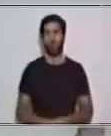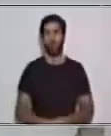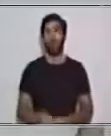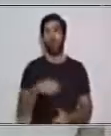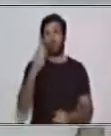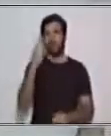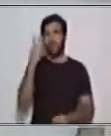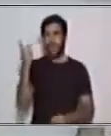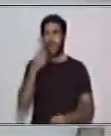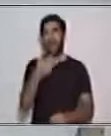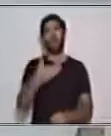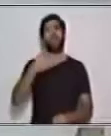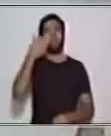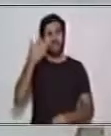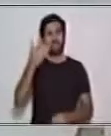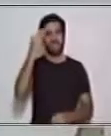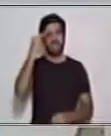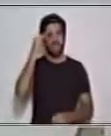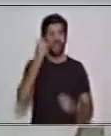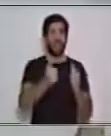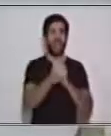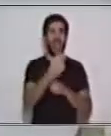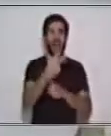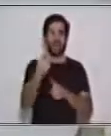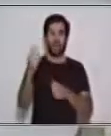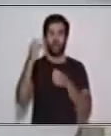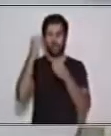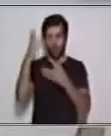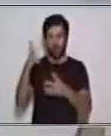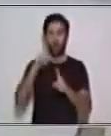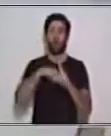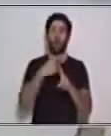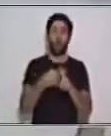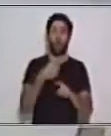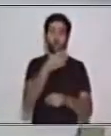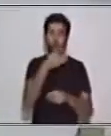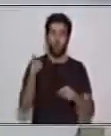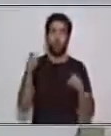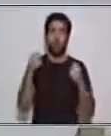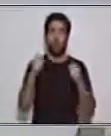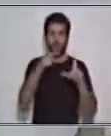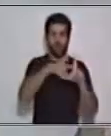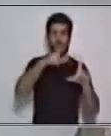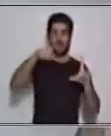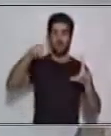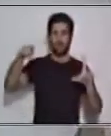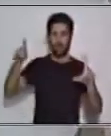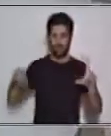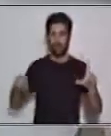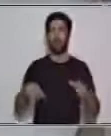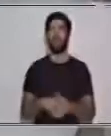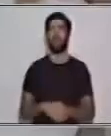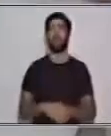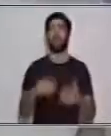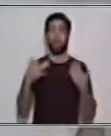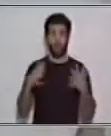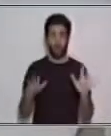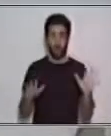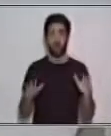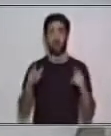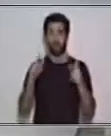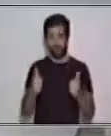Visualmente es muy fácil de averiguar estos datos al hacer una gráfica poligonal. En este